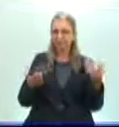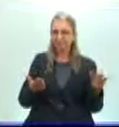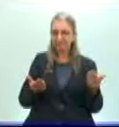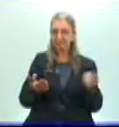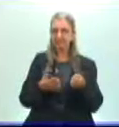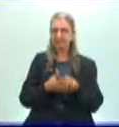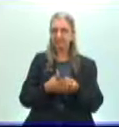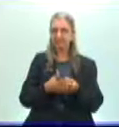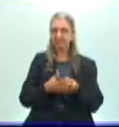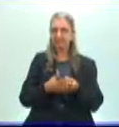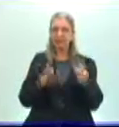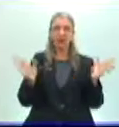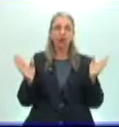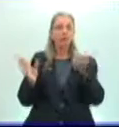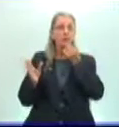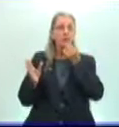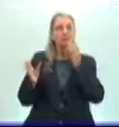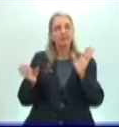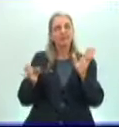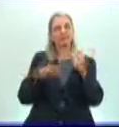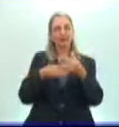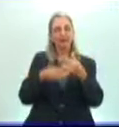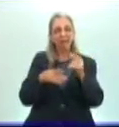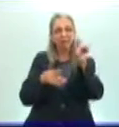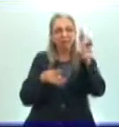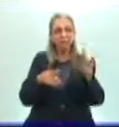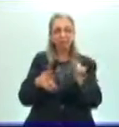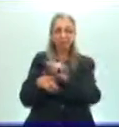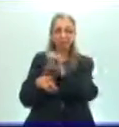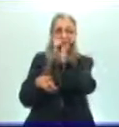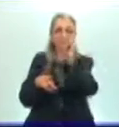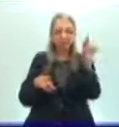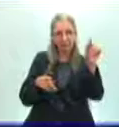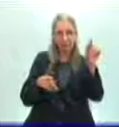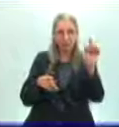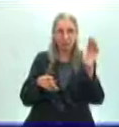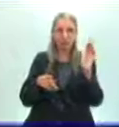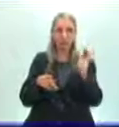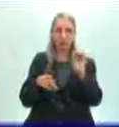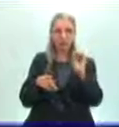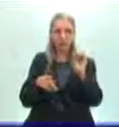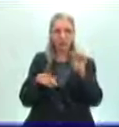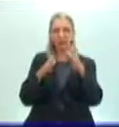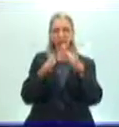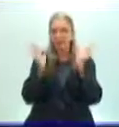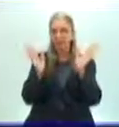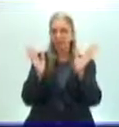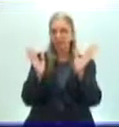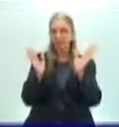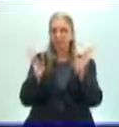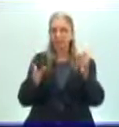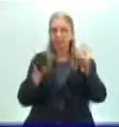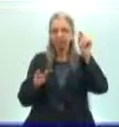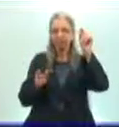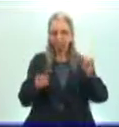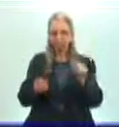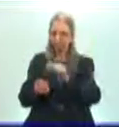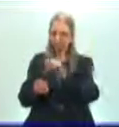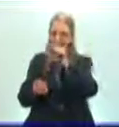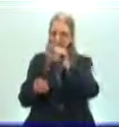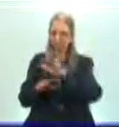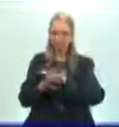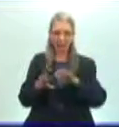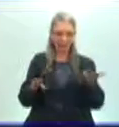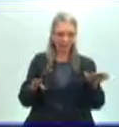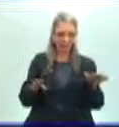ser cerrada o puede ser abierta. Si la línea poligonal es cerrada, tenemos un polígono. Y si la línea poligonal es abierta, bueno, podemos hablar